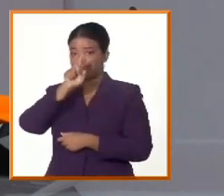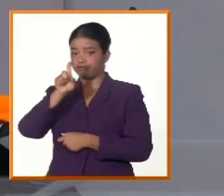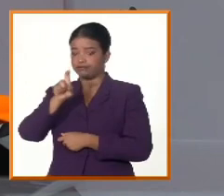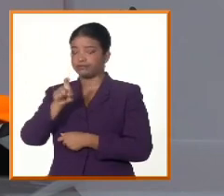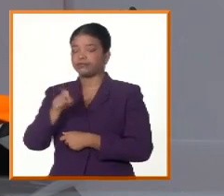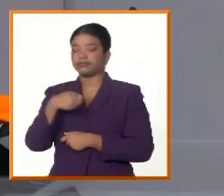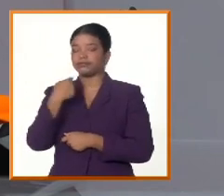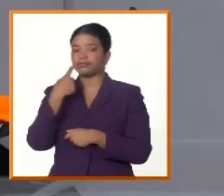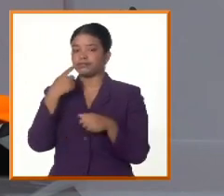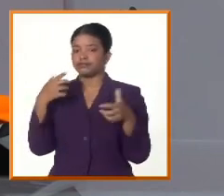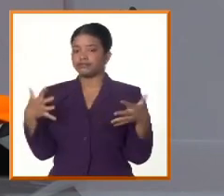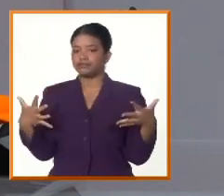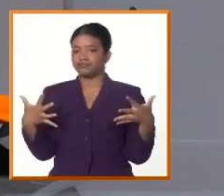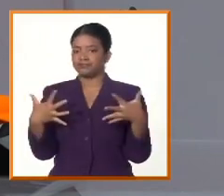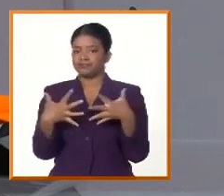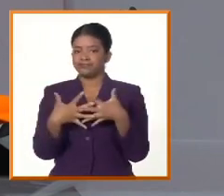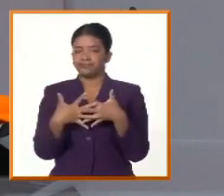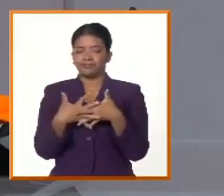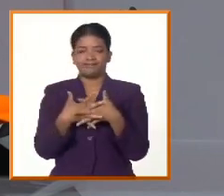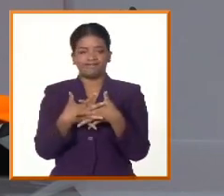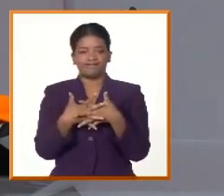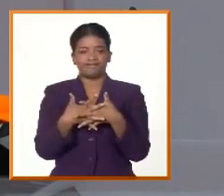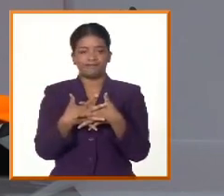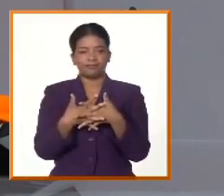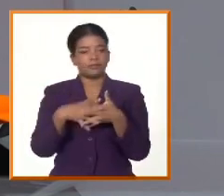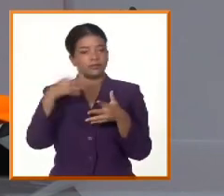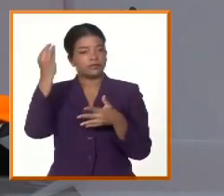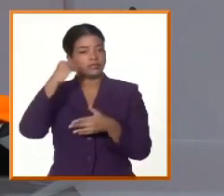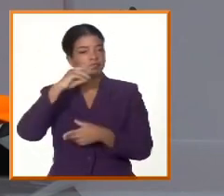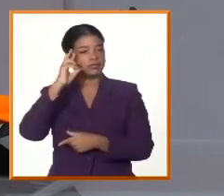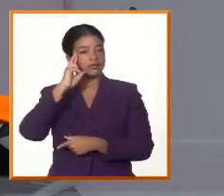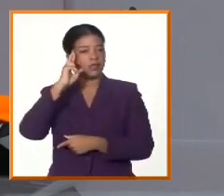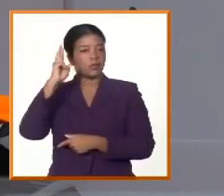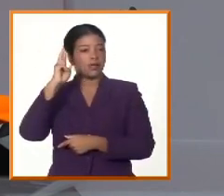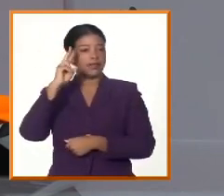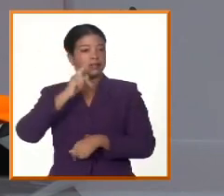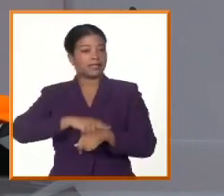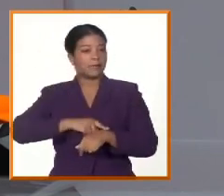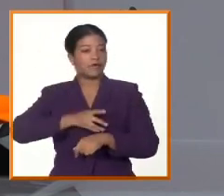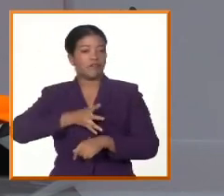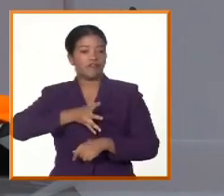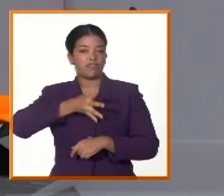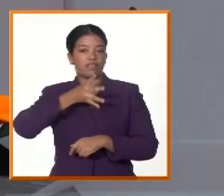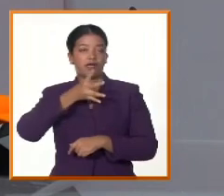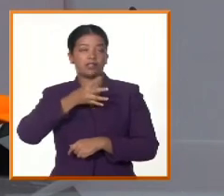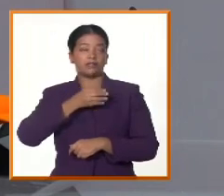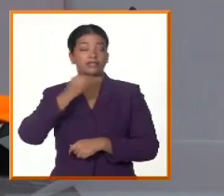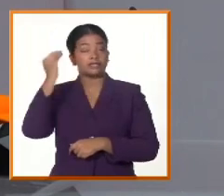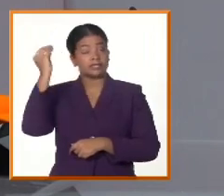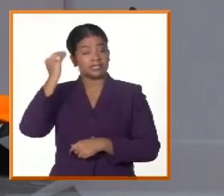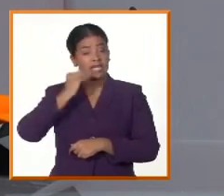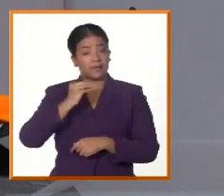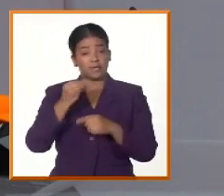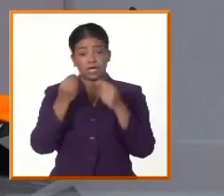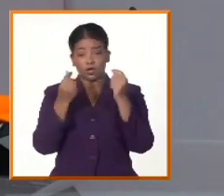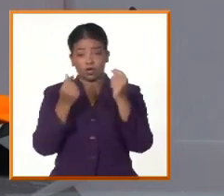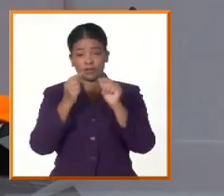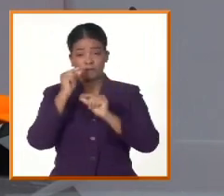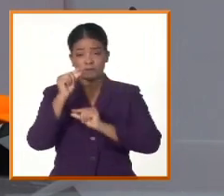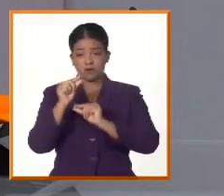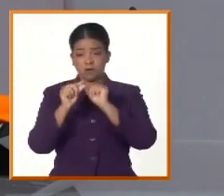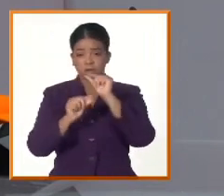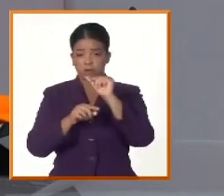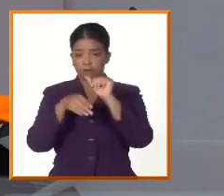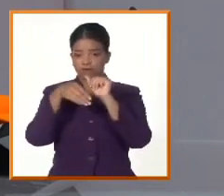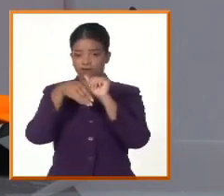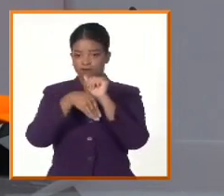en la medida que la circunstancias económicas se complejizan la actividad científico técnica en el caso